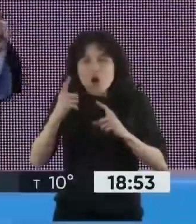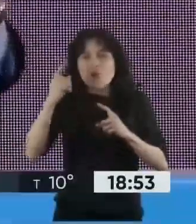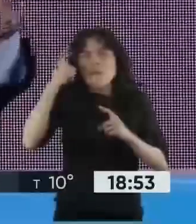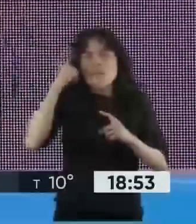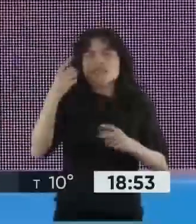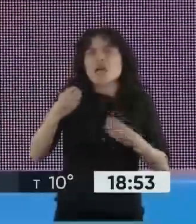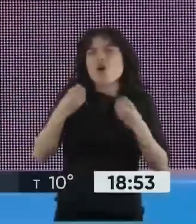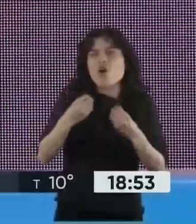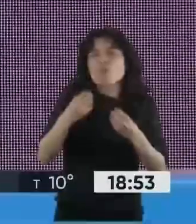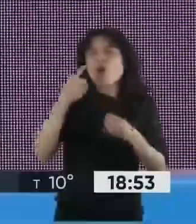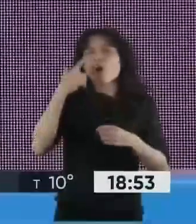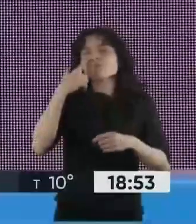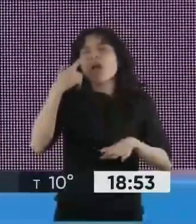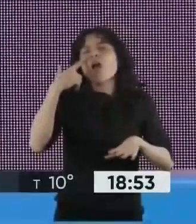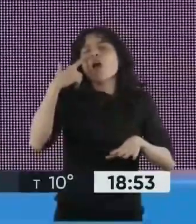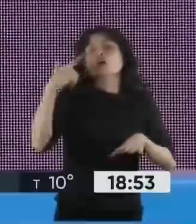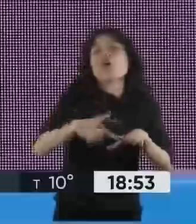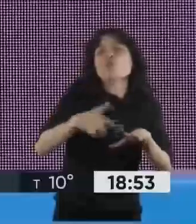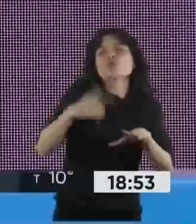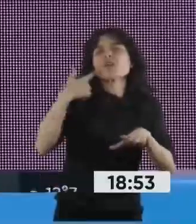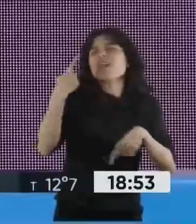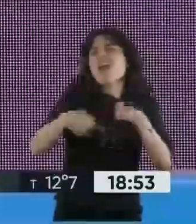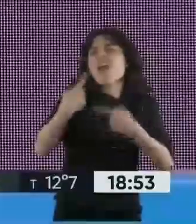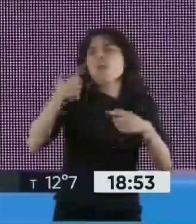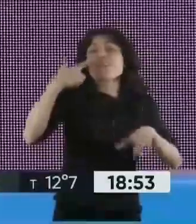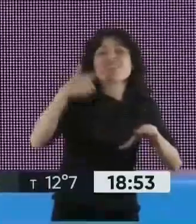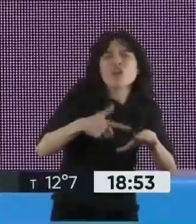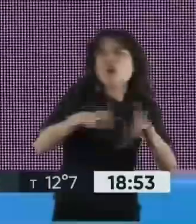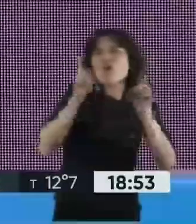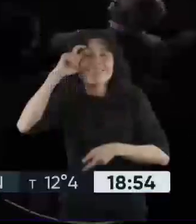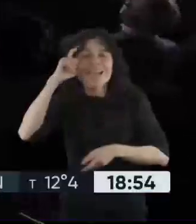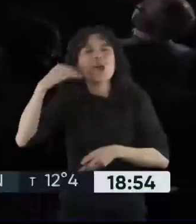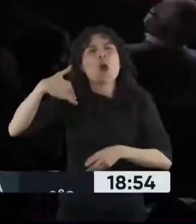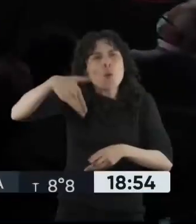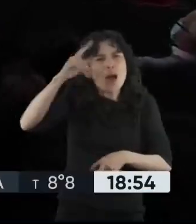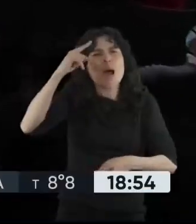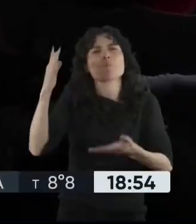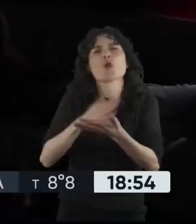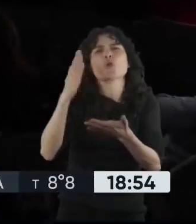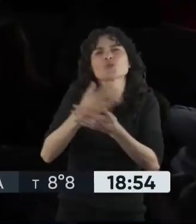pensar en los combustibles fósiles y empezar a pensar en las energías renovables.